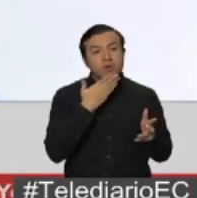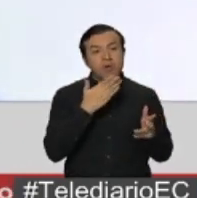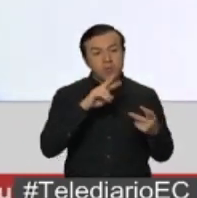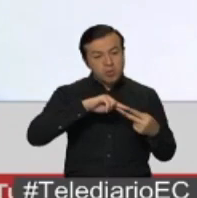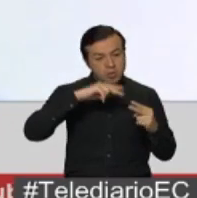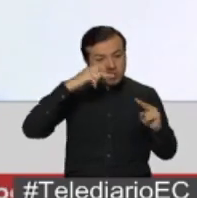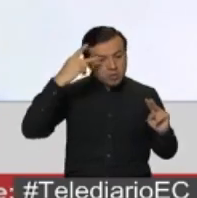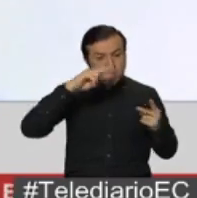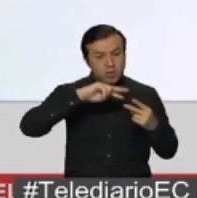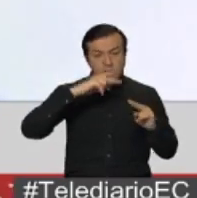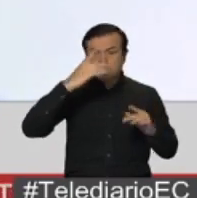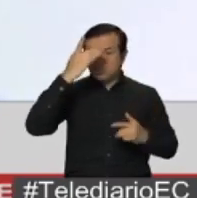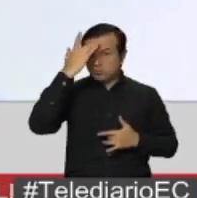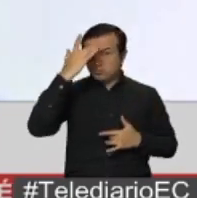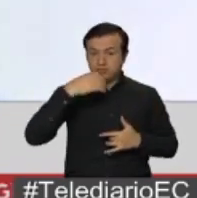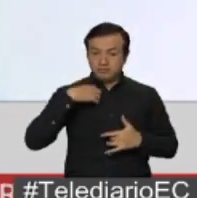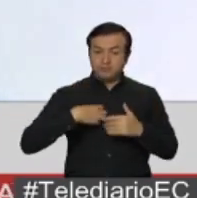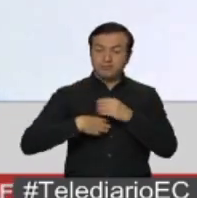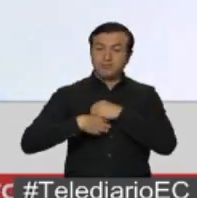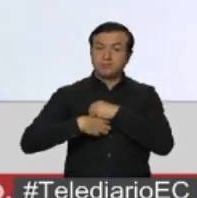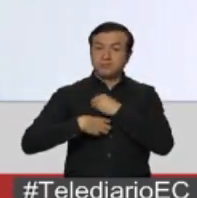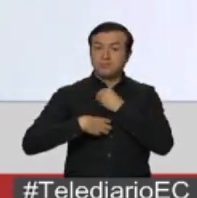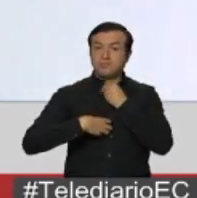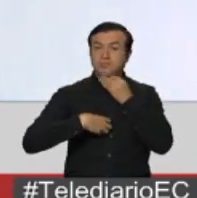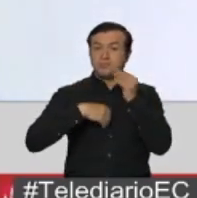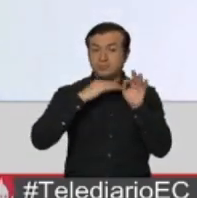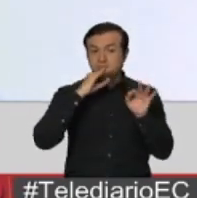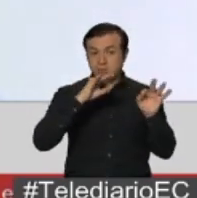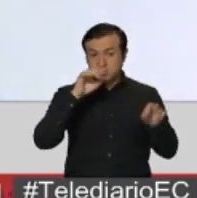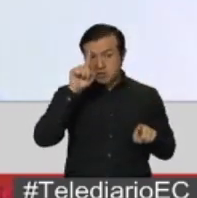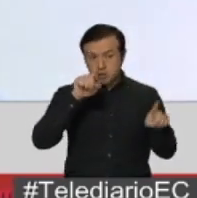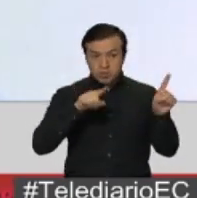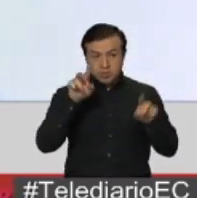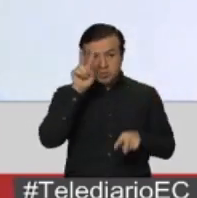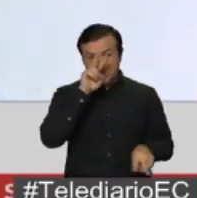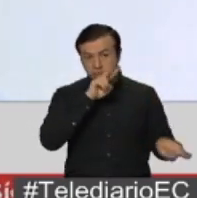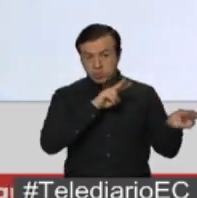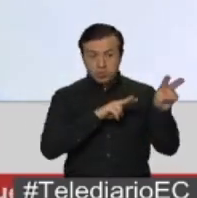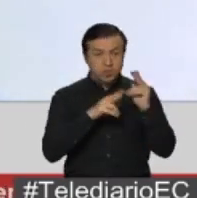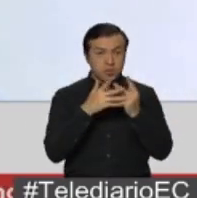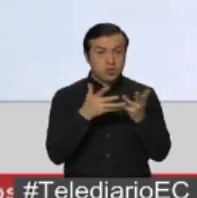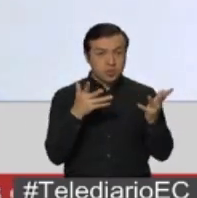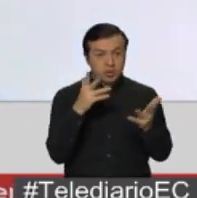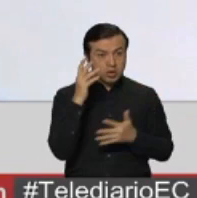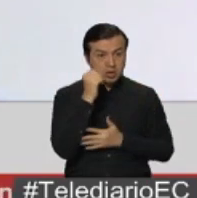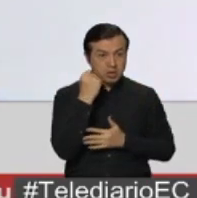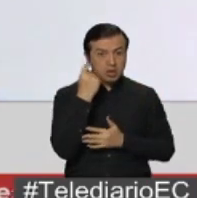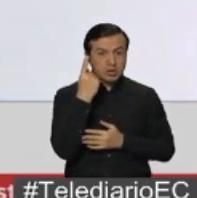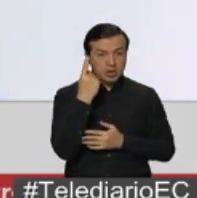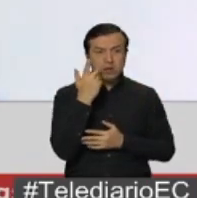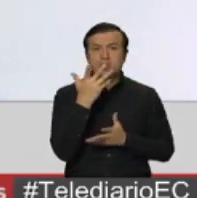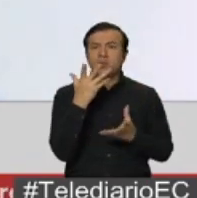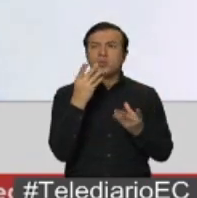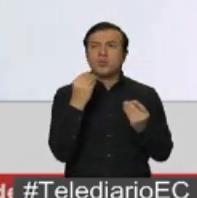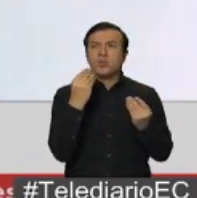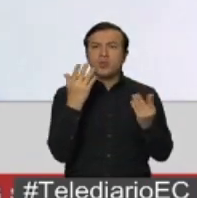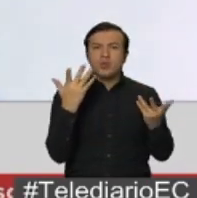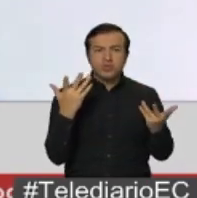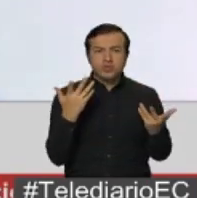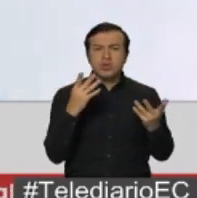genéticas del virus que inclusive a decir de algunos estudios te permite orientar por qué hay tantos